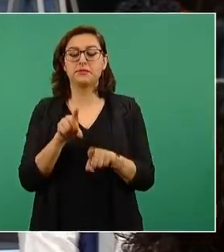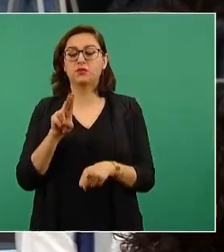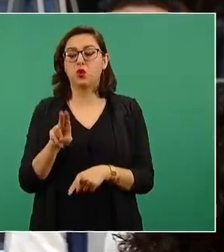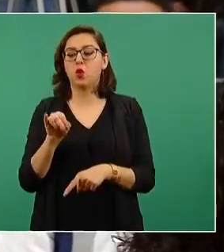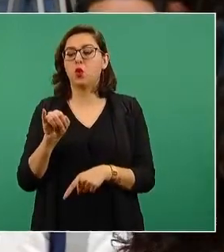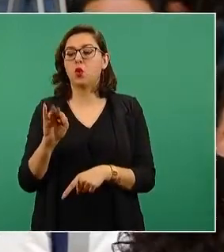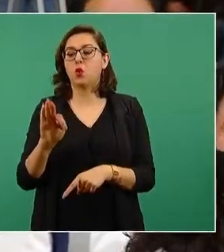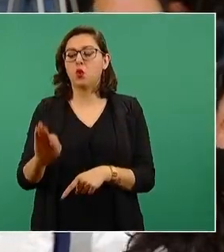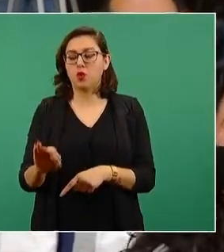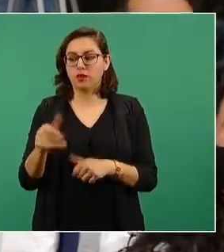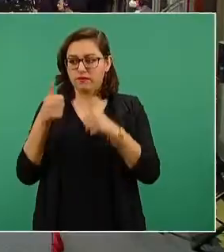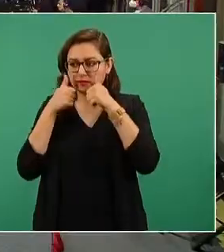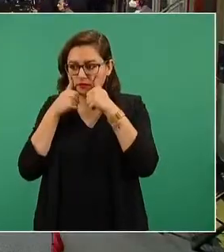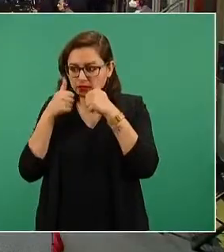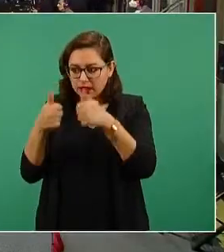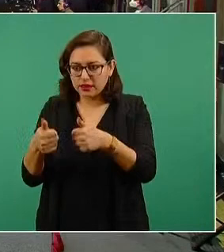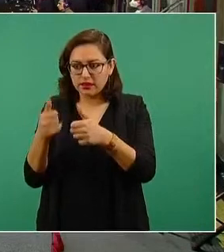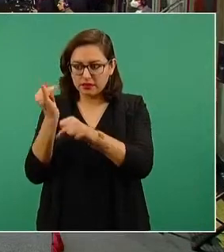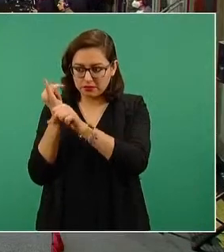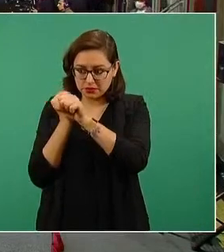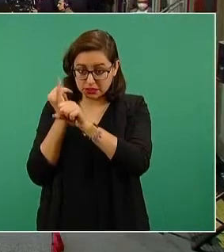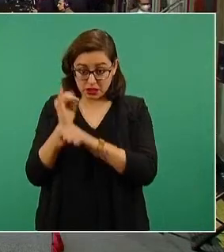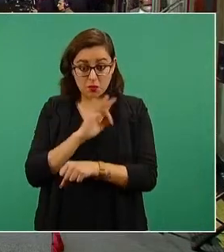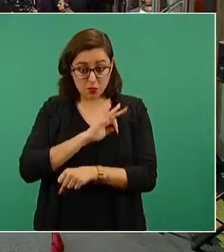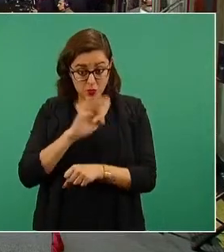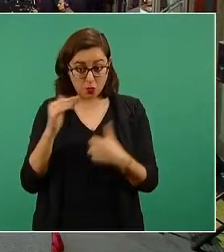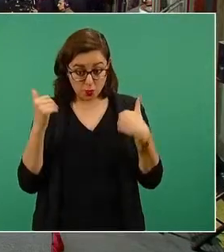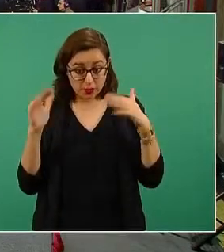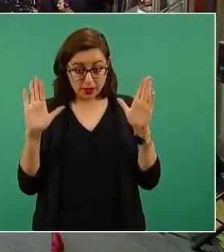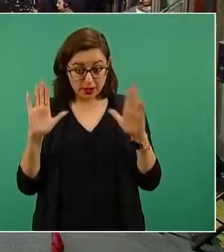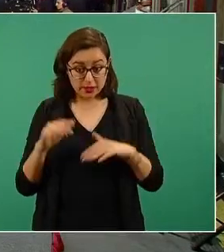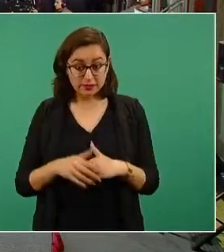los cauces de estos recursos. Bueno, que